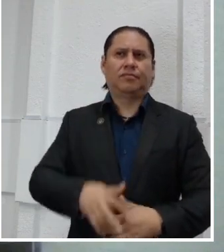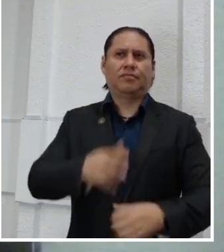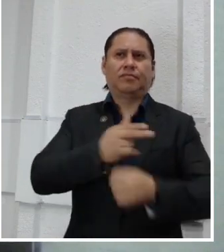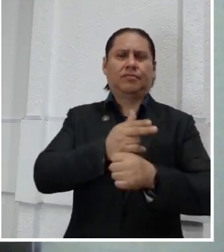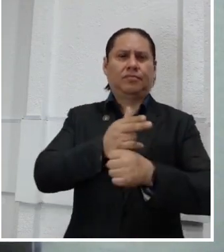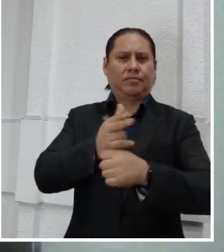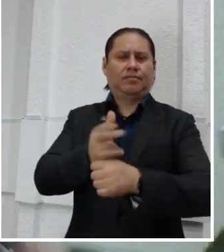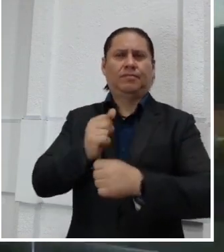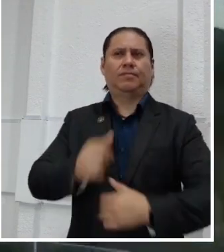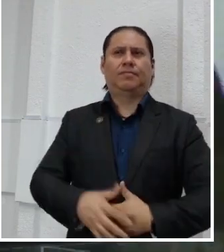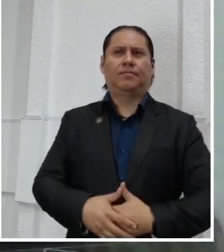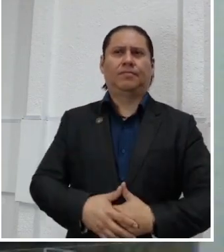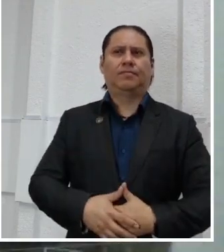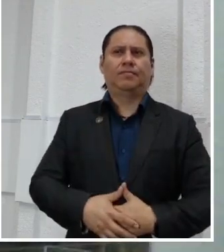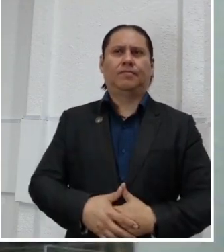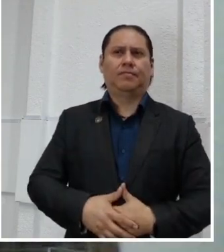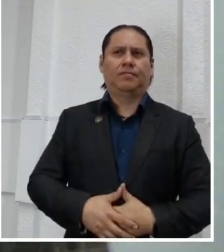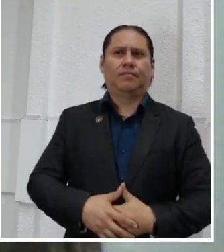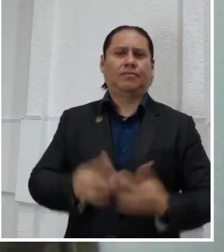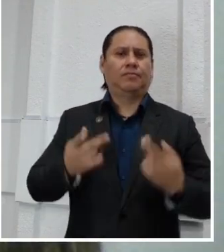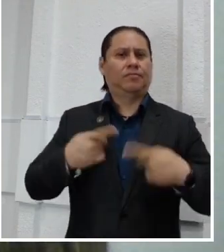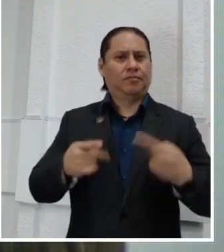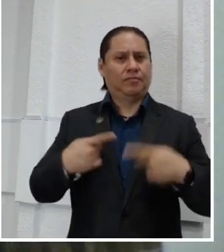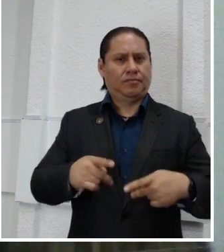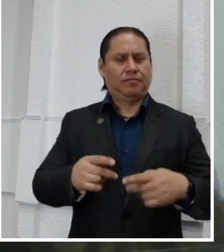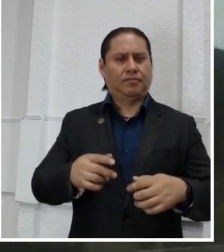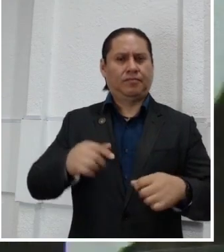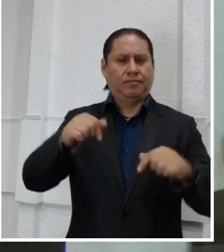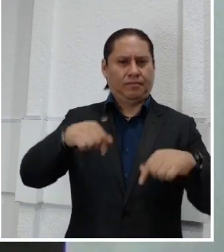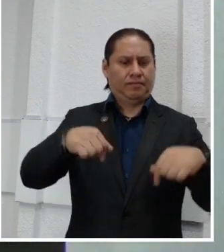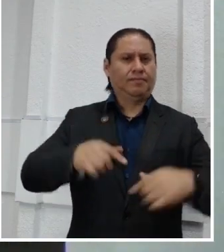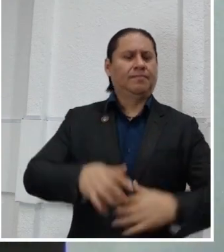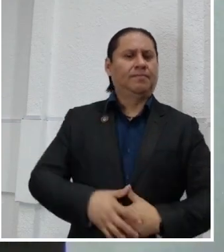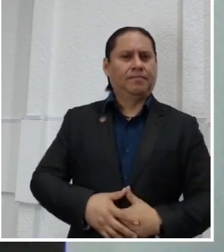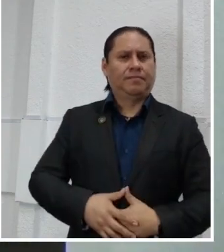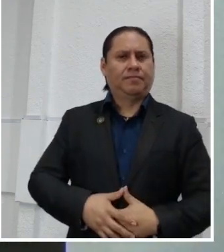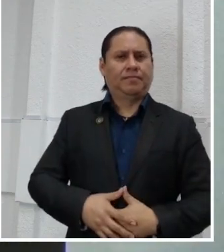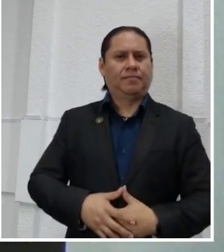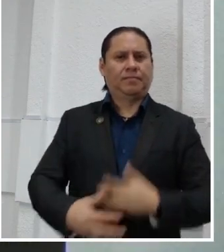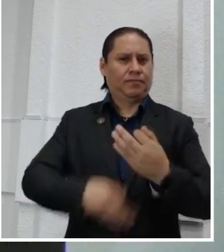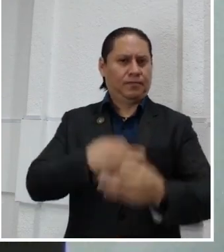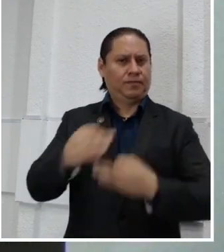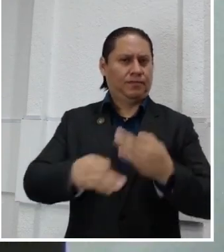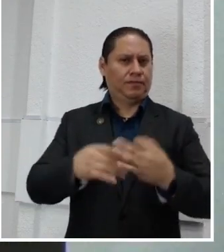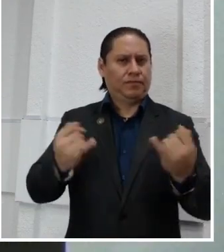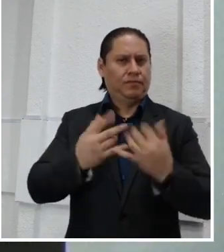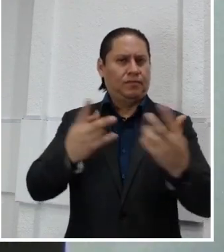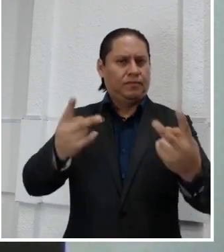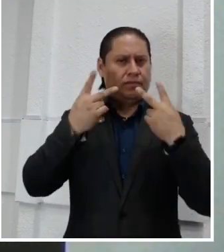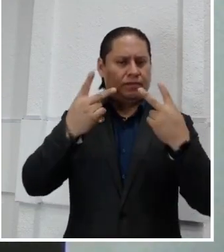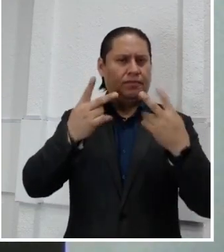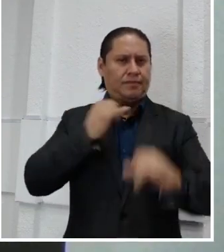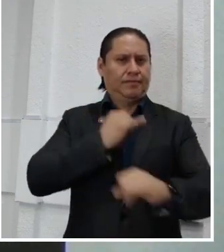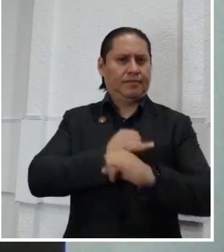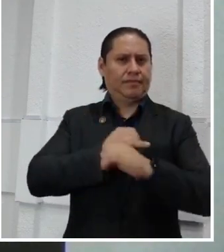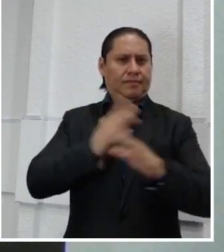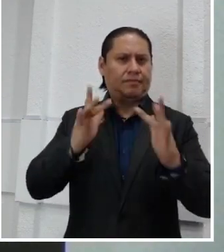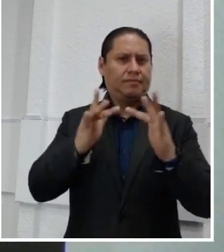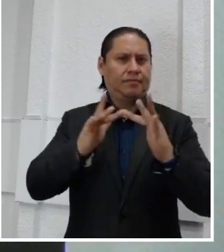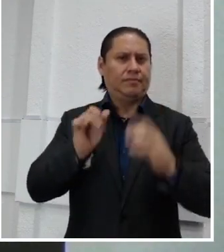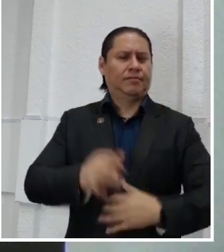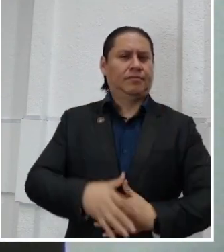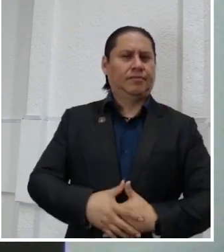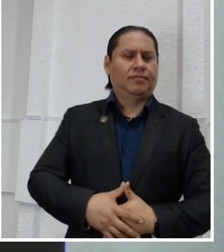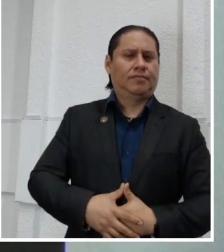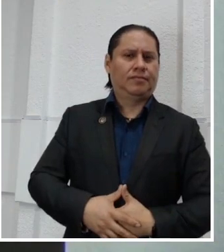de comunicación y ciudadanía presente, así como a todas aquellas personas que nos siguen a través de las plataformas